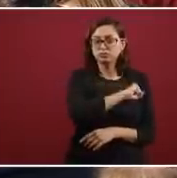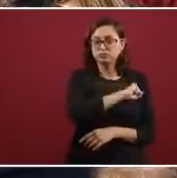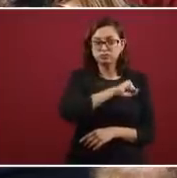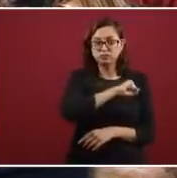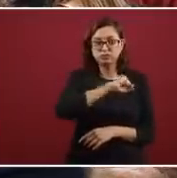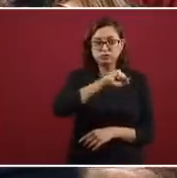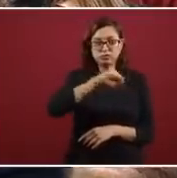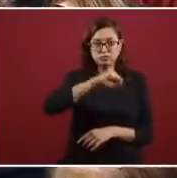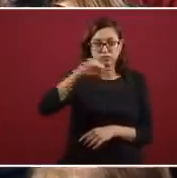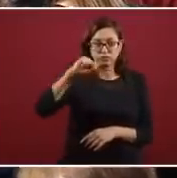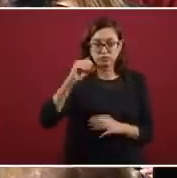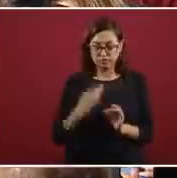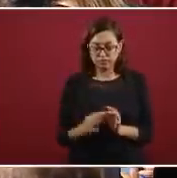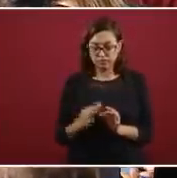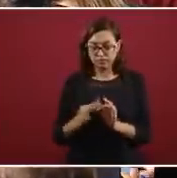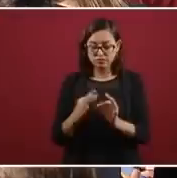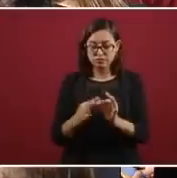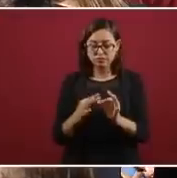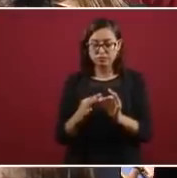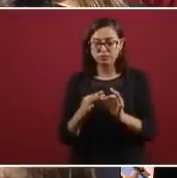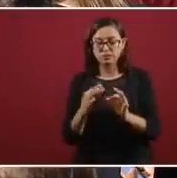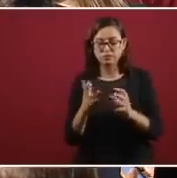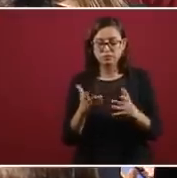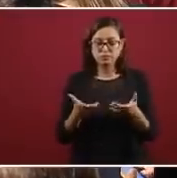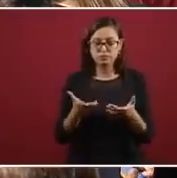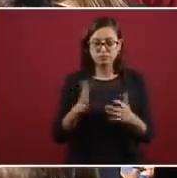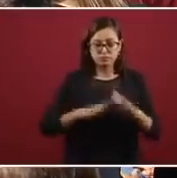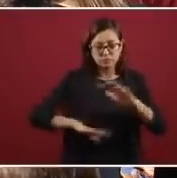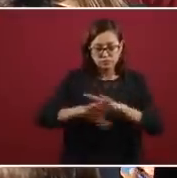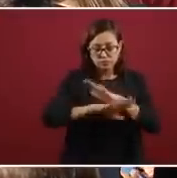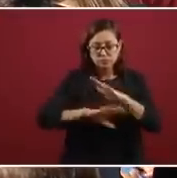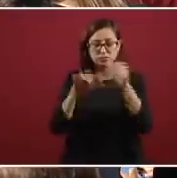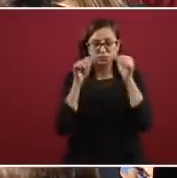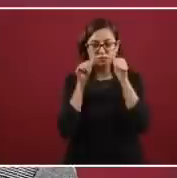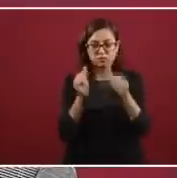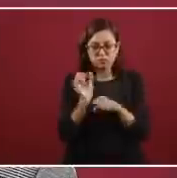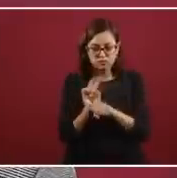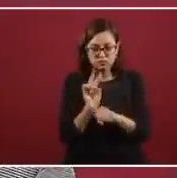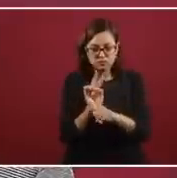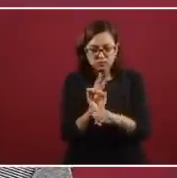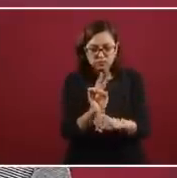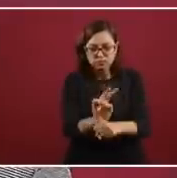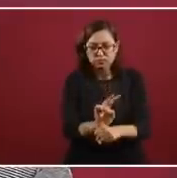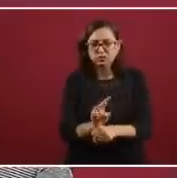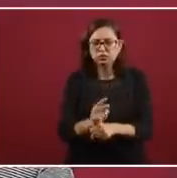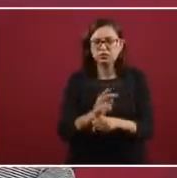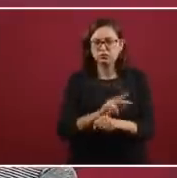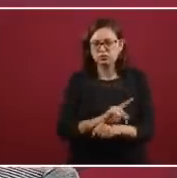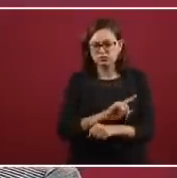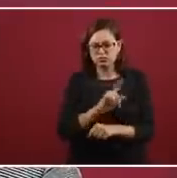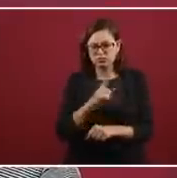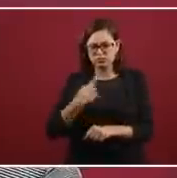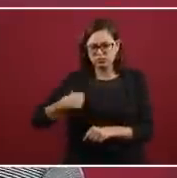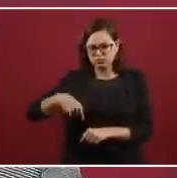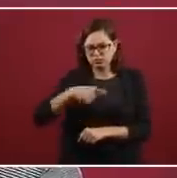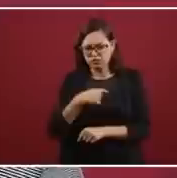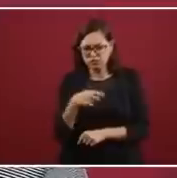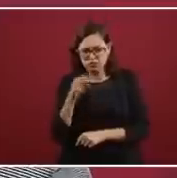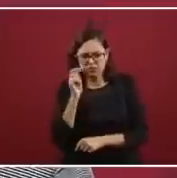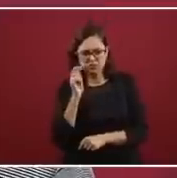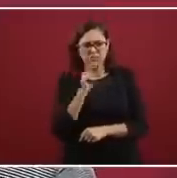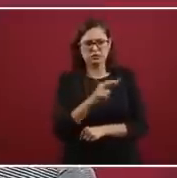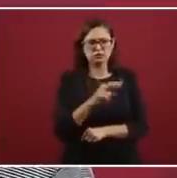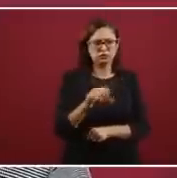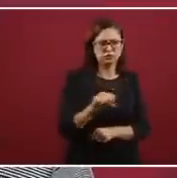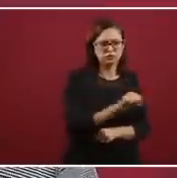un seguimiento puntual a nivel nacional de los básicos, cuando nosotros vemos este aumento al alza, abrimos el